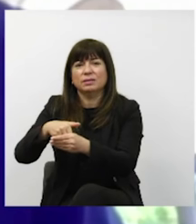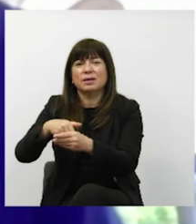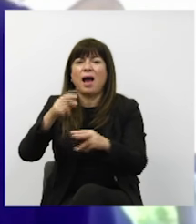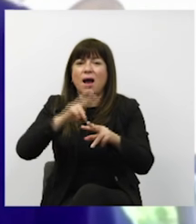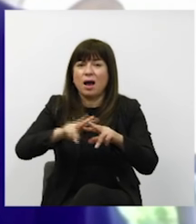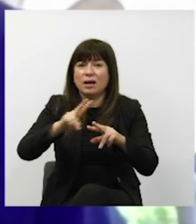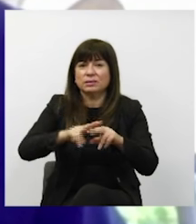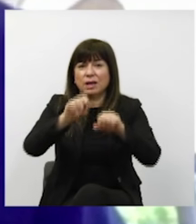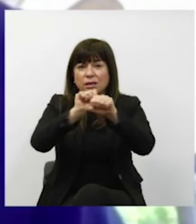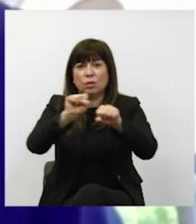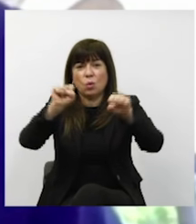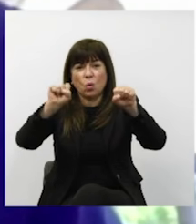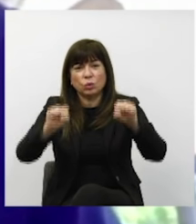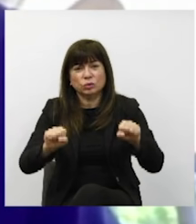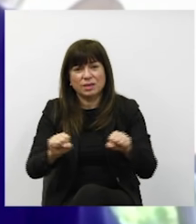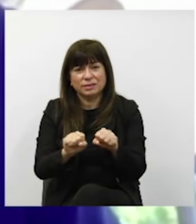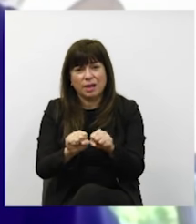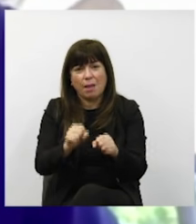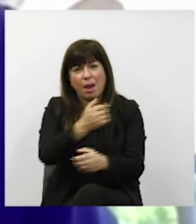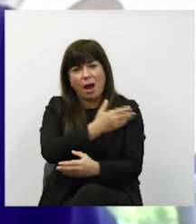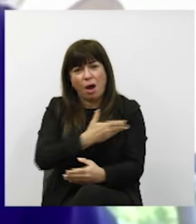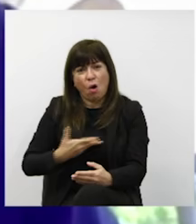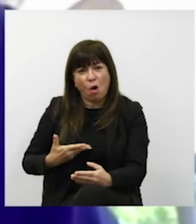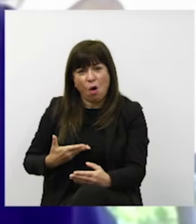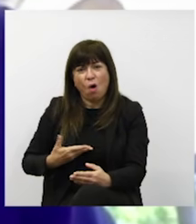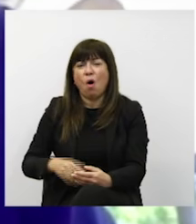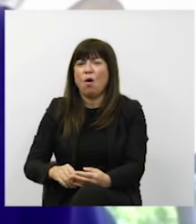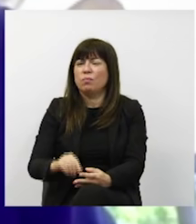configurando un sistema de gobiernos de minoría y de